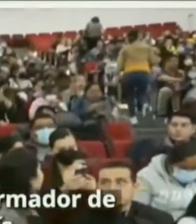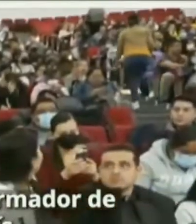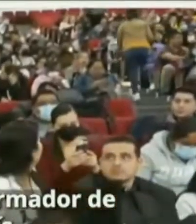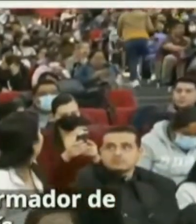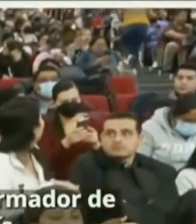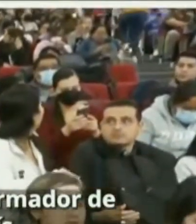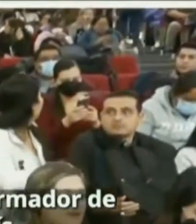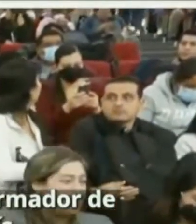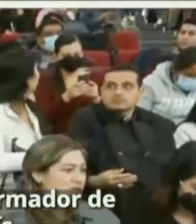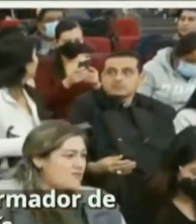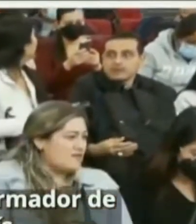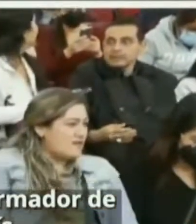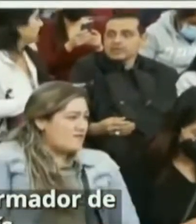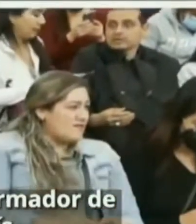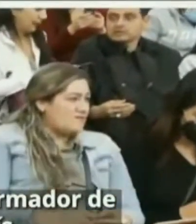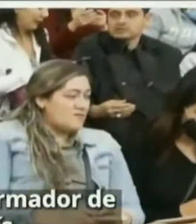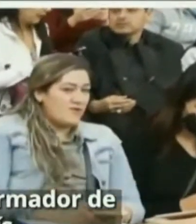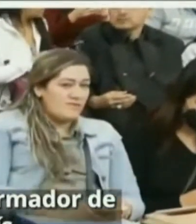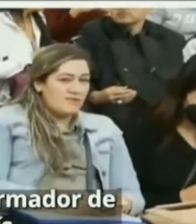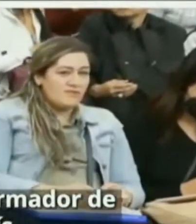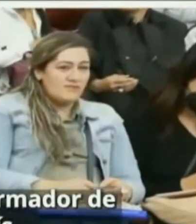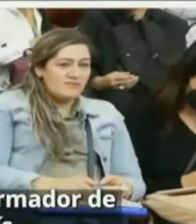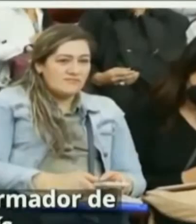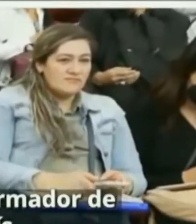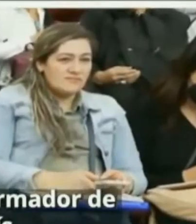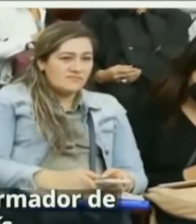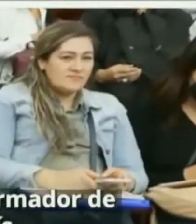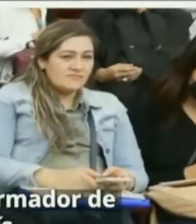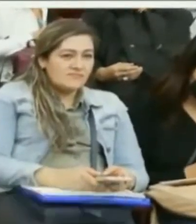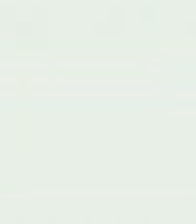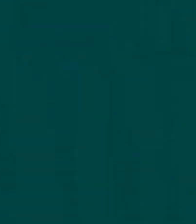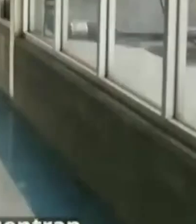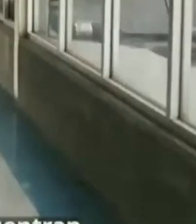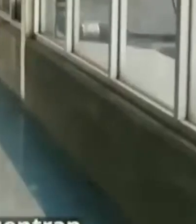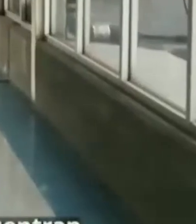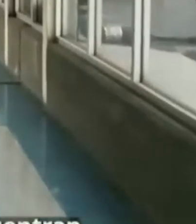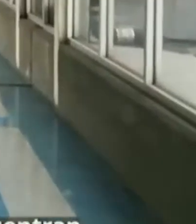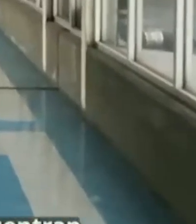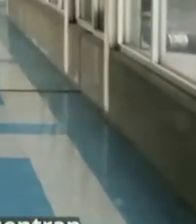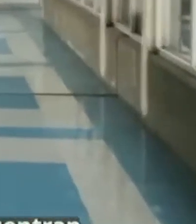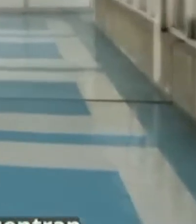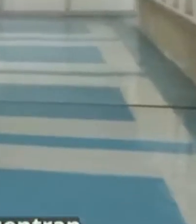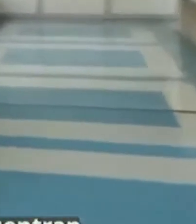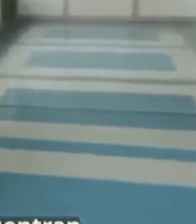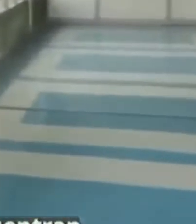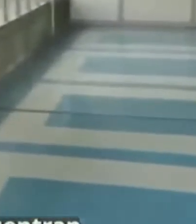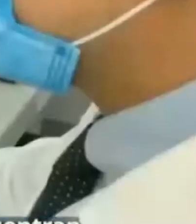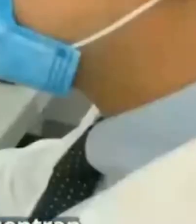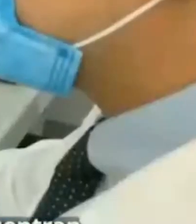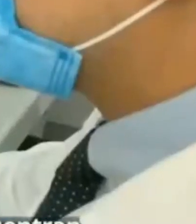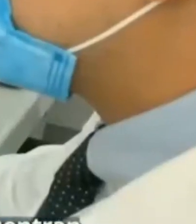gracias a que el IMSS es el formador de médicos especialistas más grande del país. Actualmente,